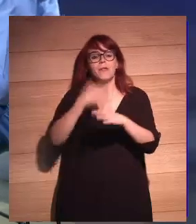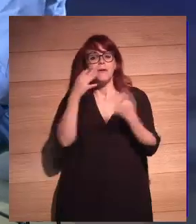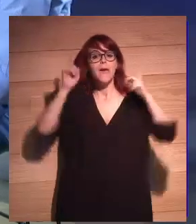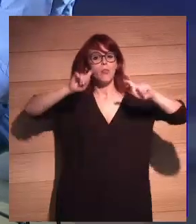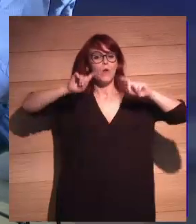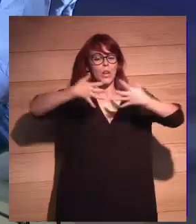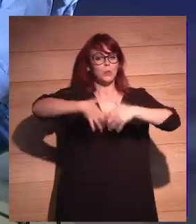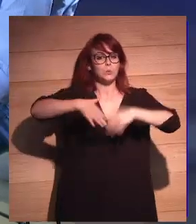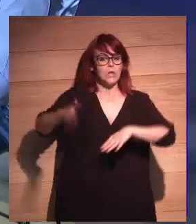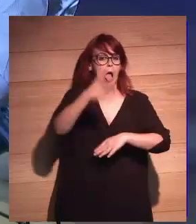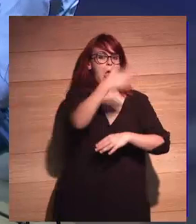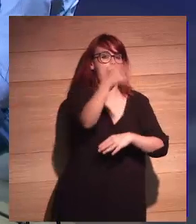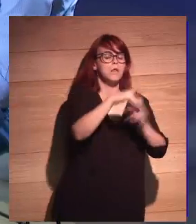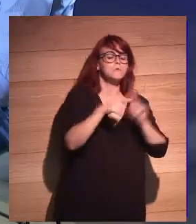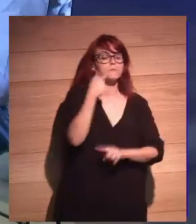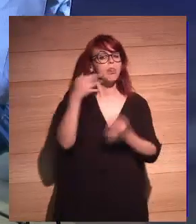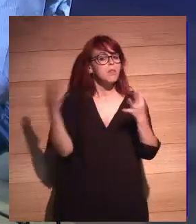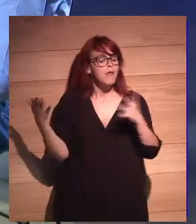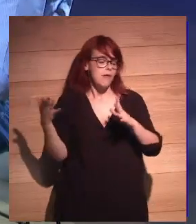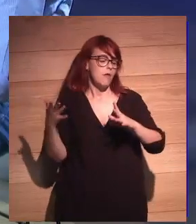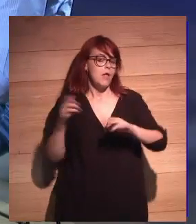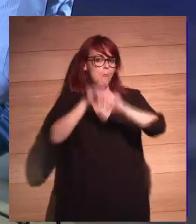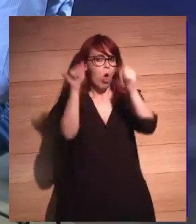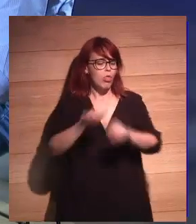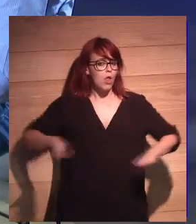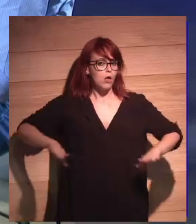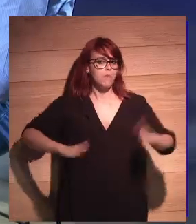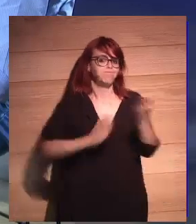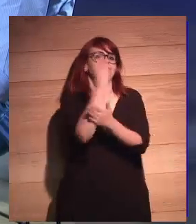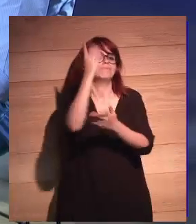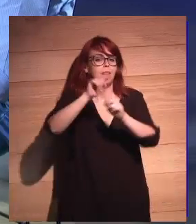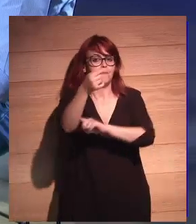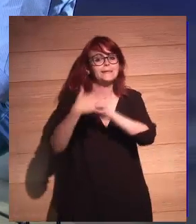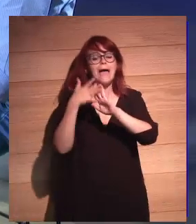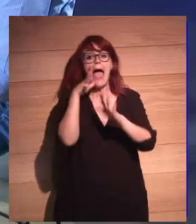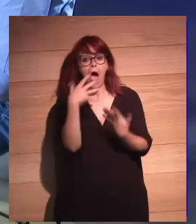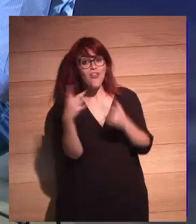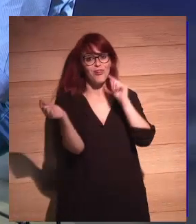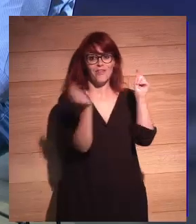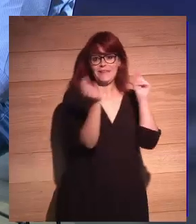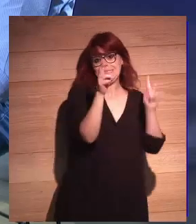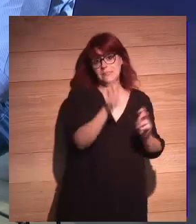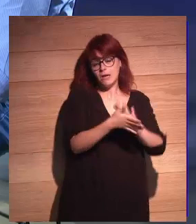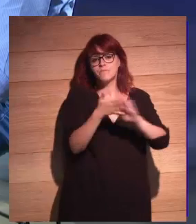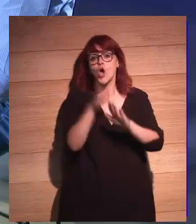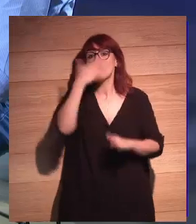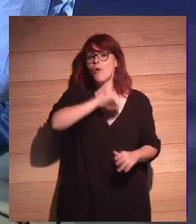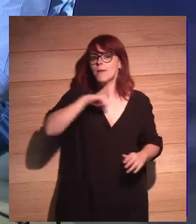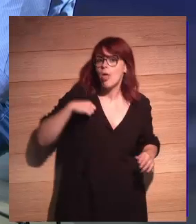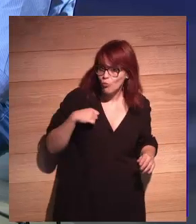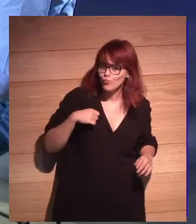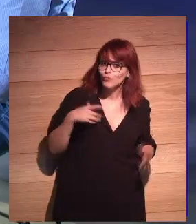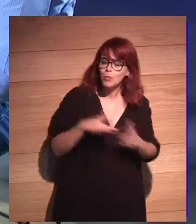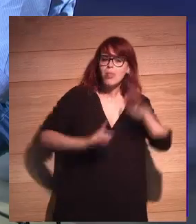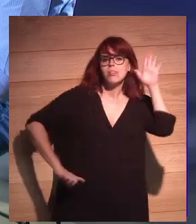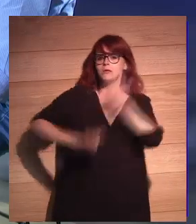educación industrial, ¿no? Que es lo que estamos viendo actualmente, y aquí entramos también un poco en el debate de cómo los colegios privados están